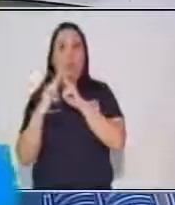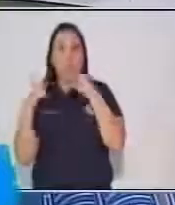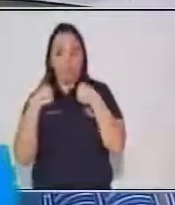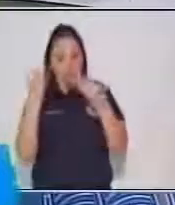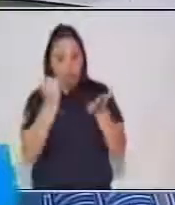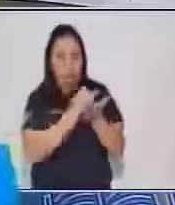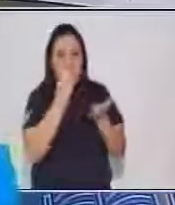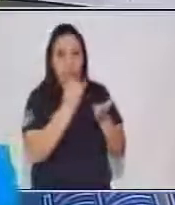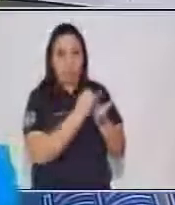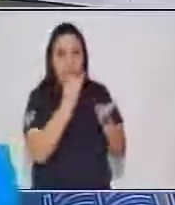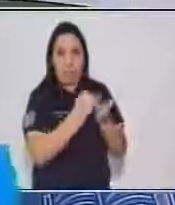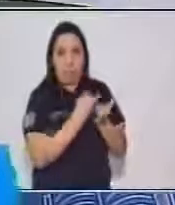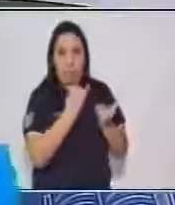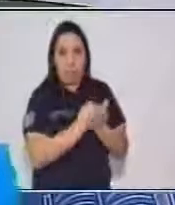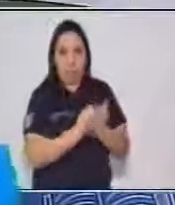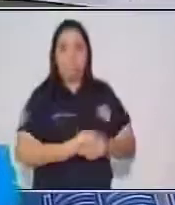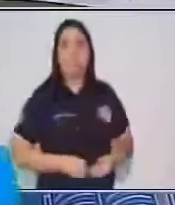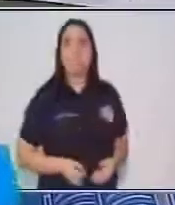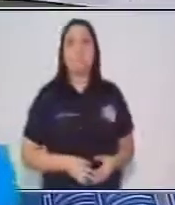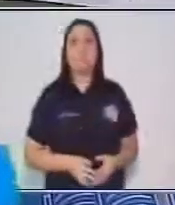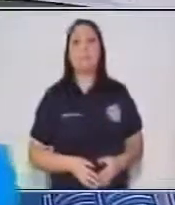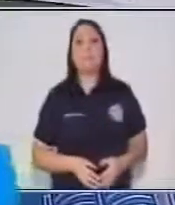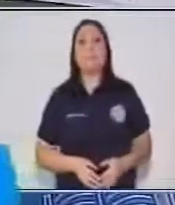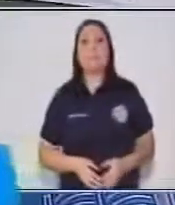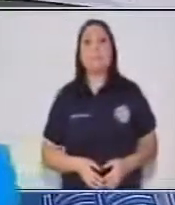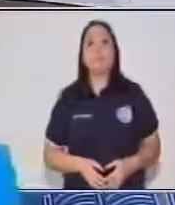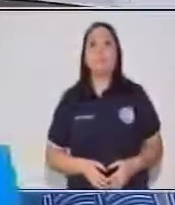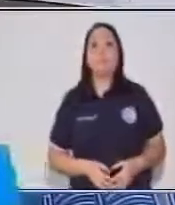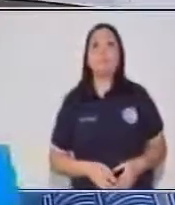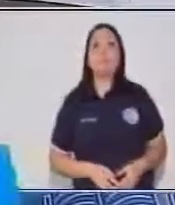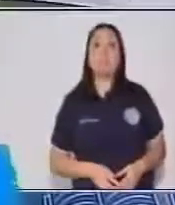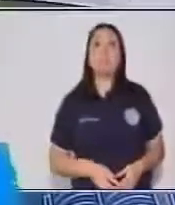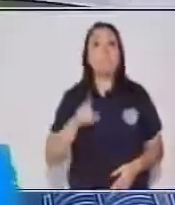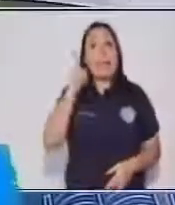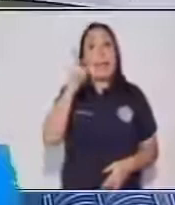Siempre debes de conocer algo del tema que vas a exponer. Esto